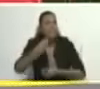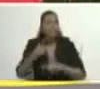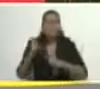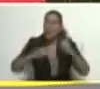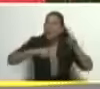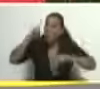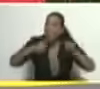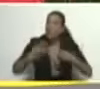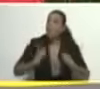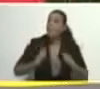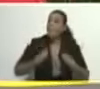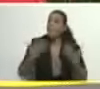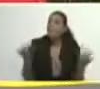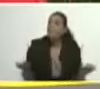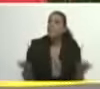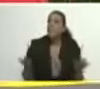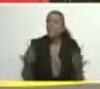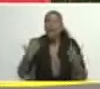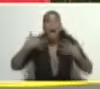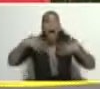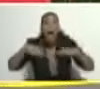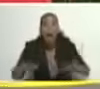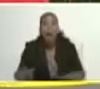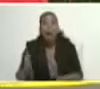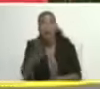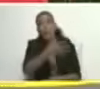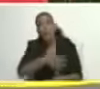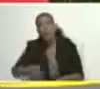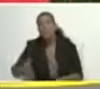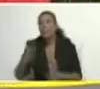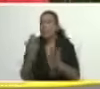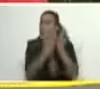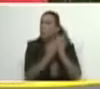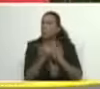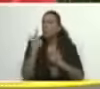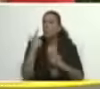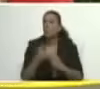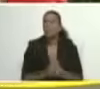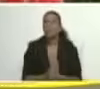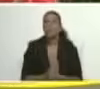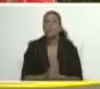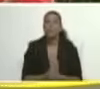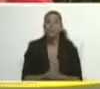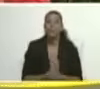en esta vida tenemos a alguien que es un estudiante.